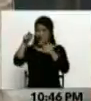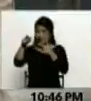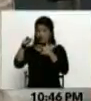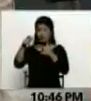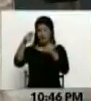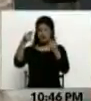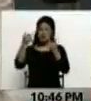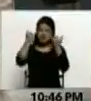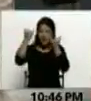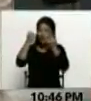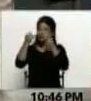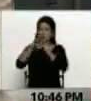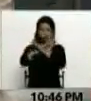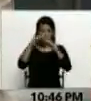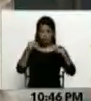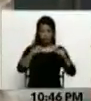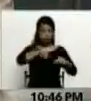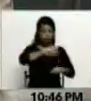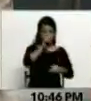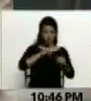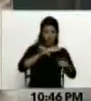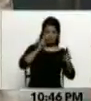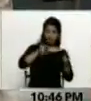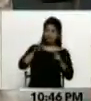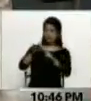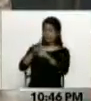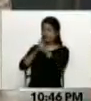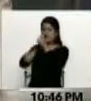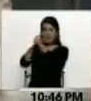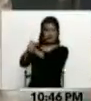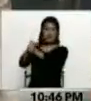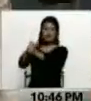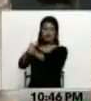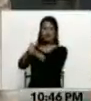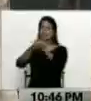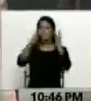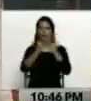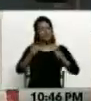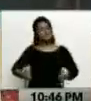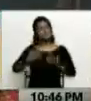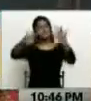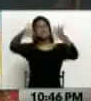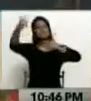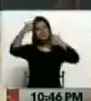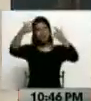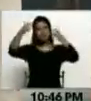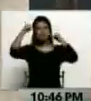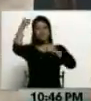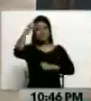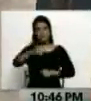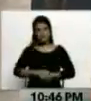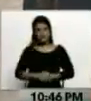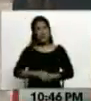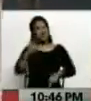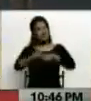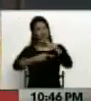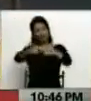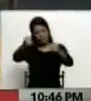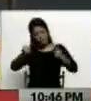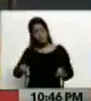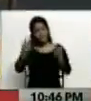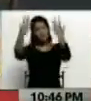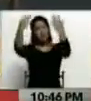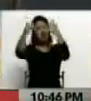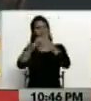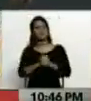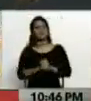rumbo el norte magnético a todos los revolucionarios de Venezuela de latinoamérica y del mundo que viva Chávez